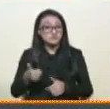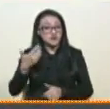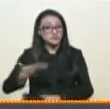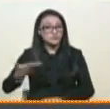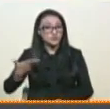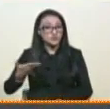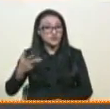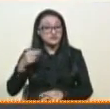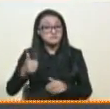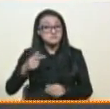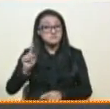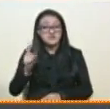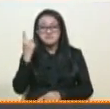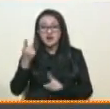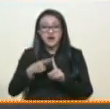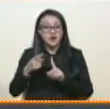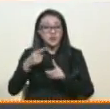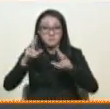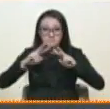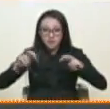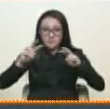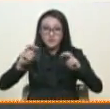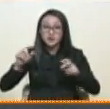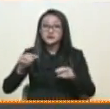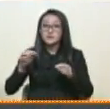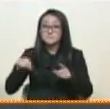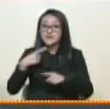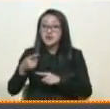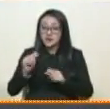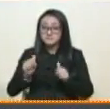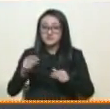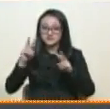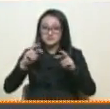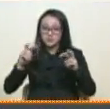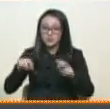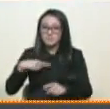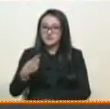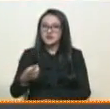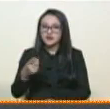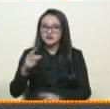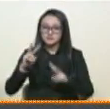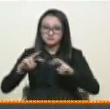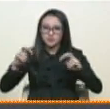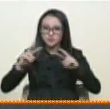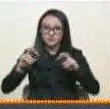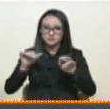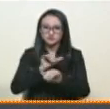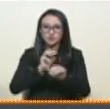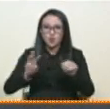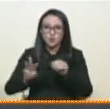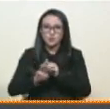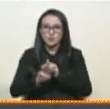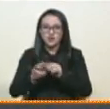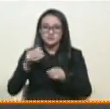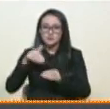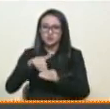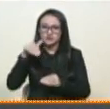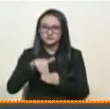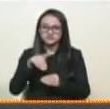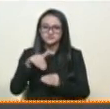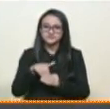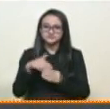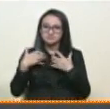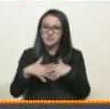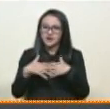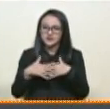primero que se audita, que incluso va a ocurrir el día de mañana. Mañana y pasado, pues vamos a estar auditando el software de las máquinas de votación. Pero todo